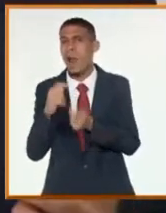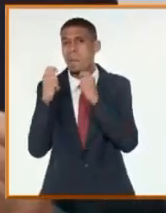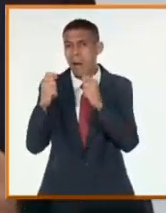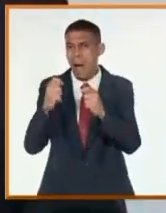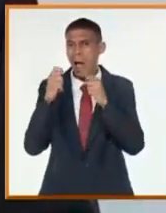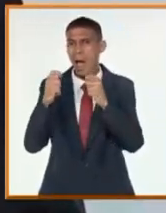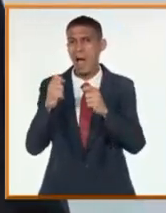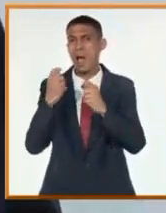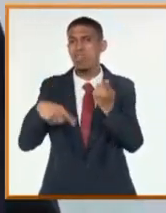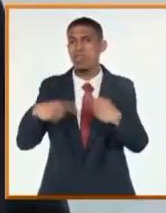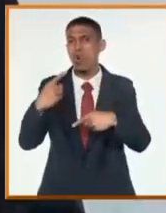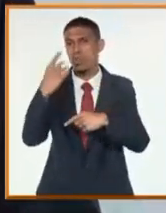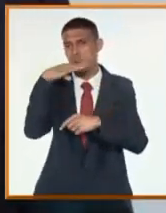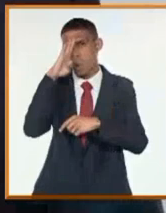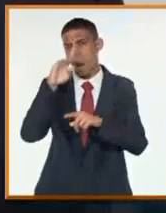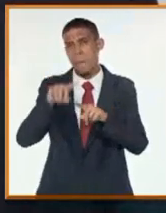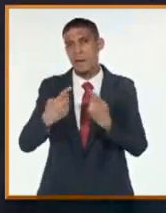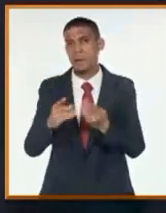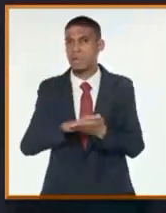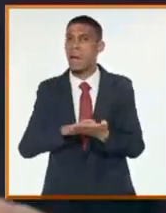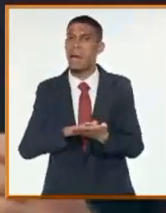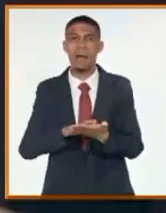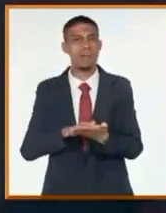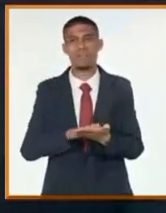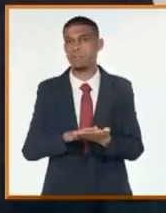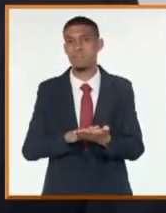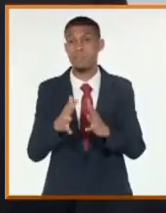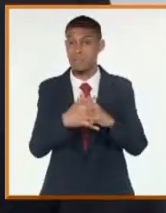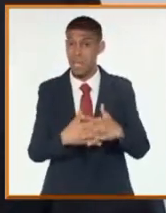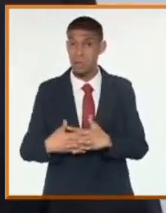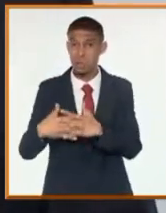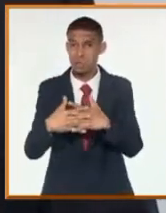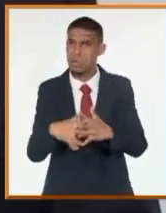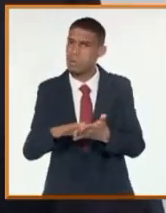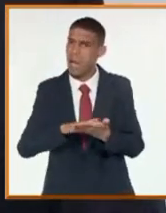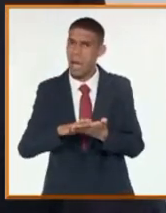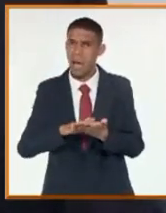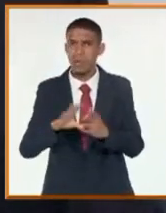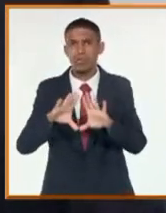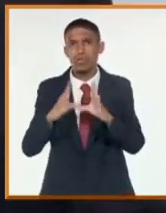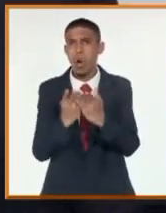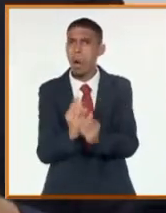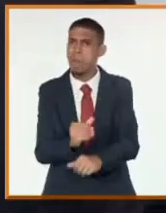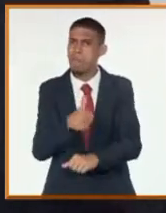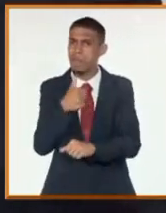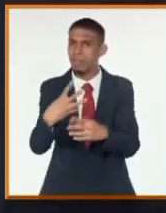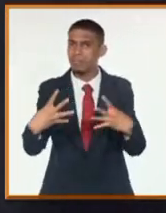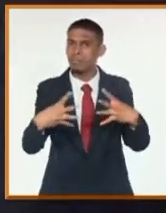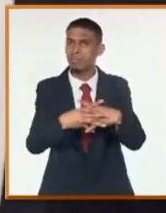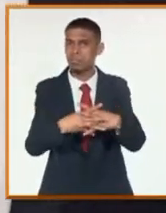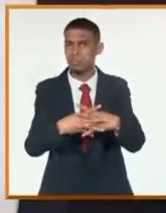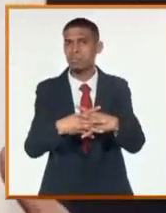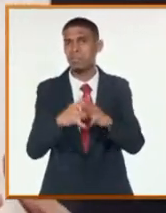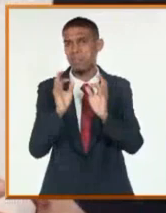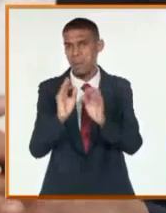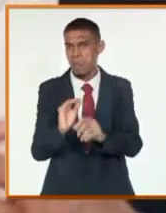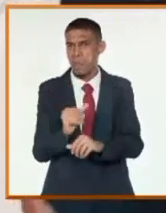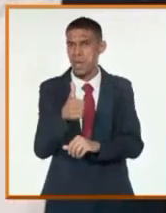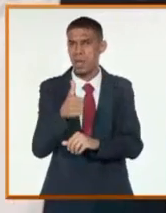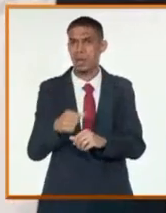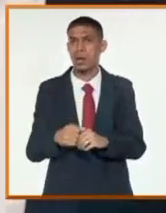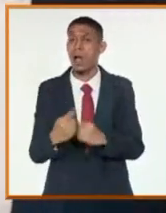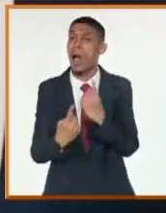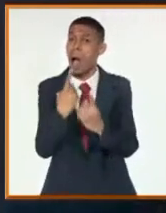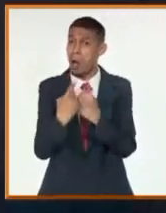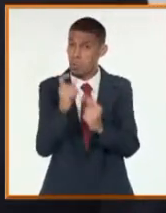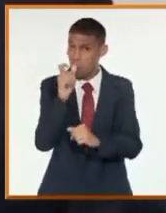en diferentes sectores de la sociedad norteamericana que apoyan a Cuba, que buscan el restablecimiento de relaciones, que buscan una